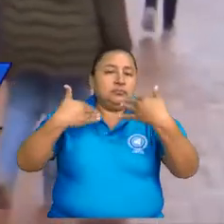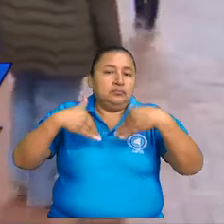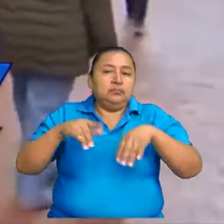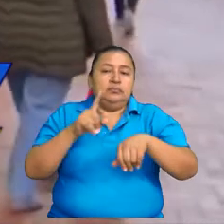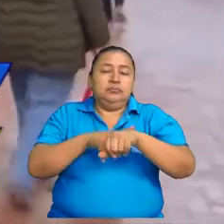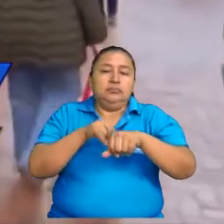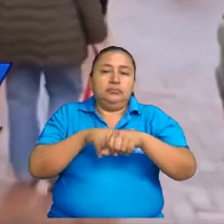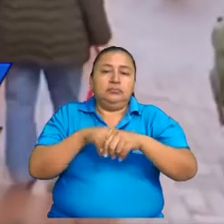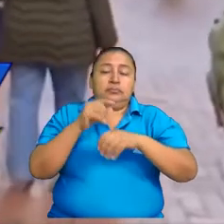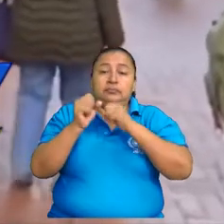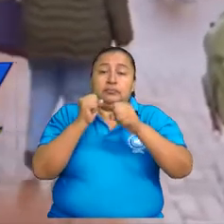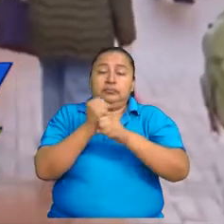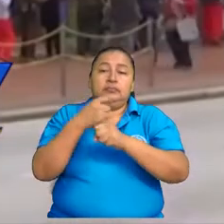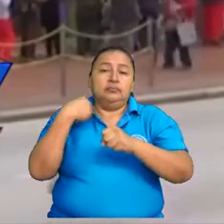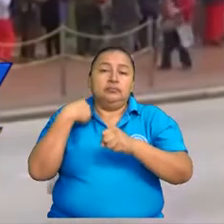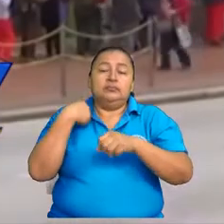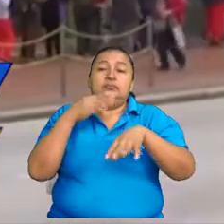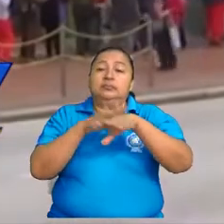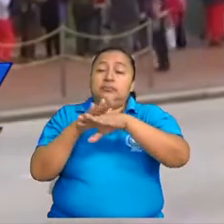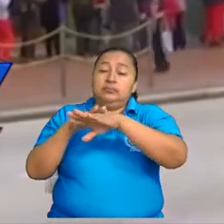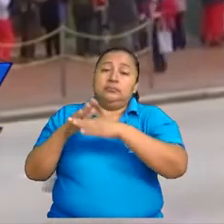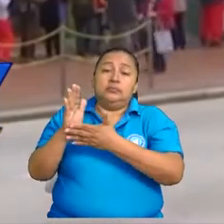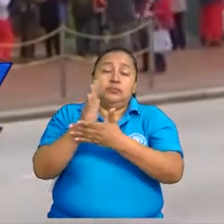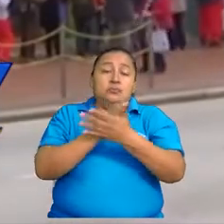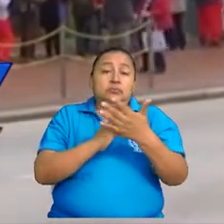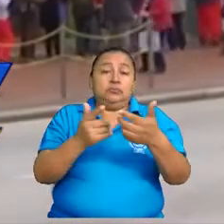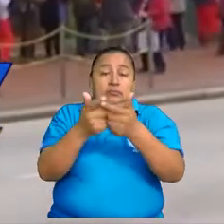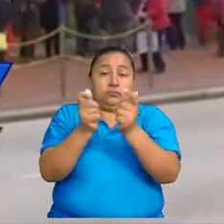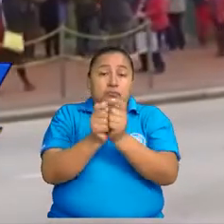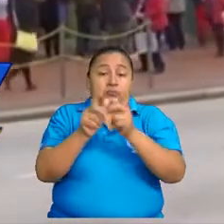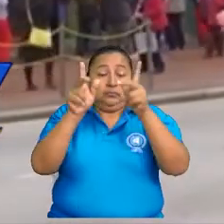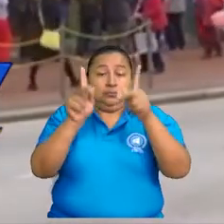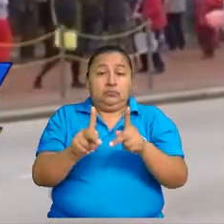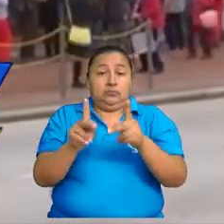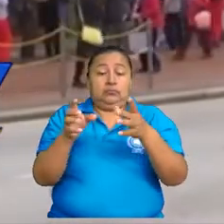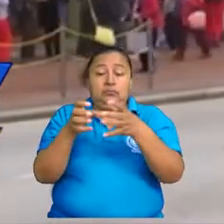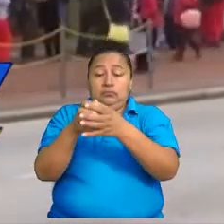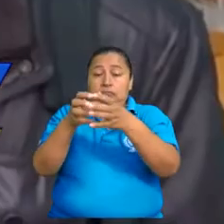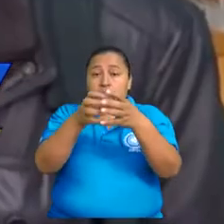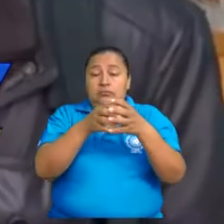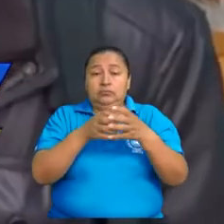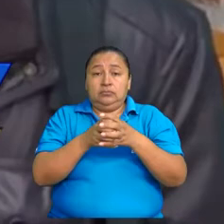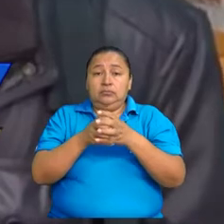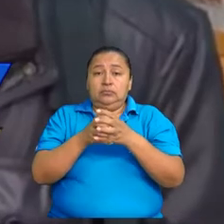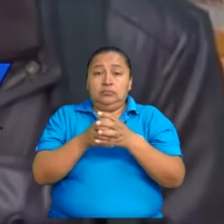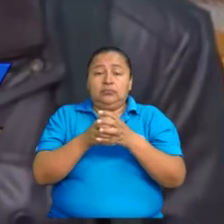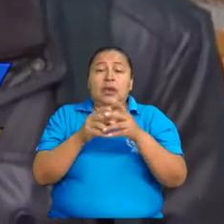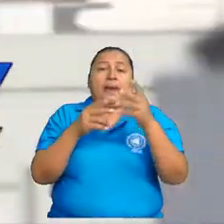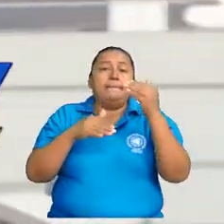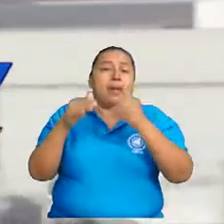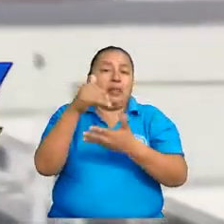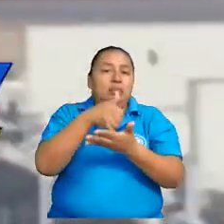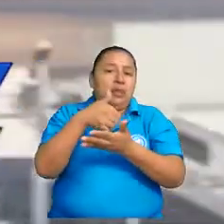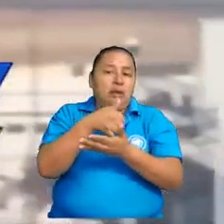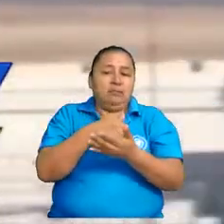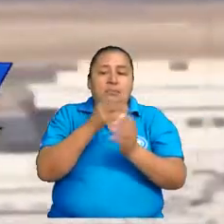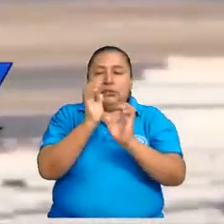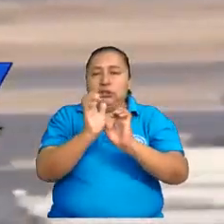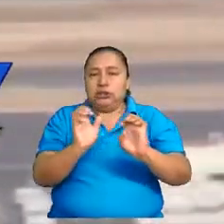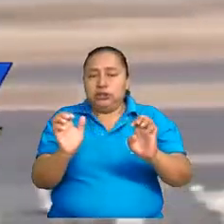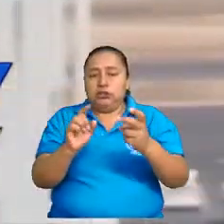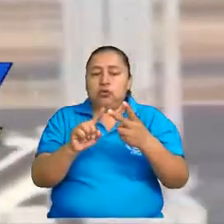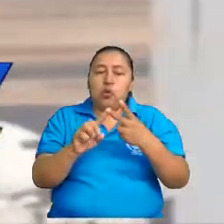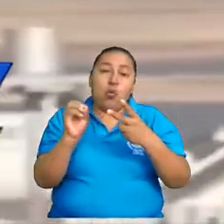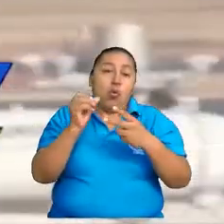del año, normalmente están haciendo la llamada a cierto grupo de poblaciones de mayor vulnerabilidad, niños y